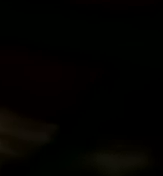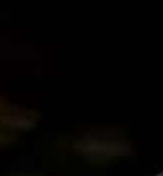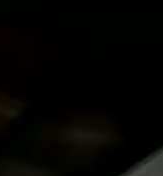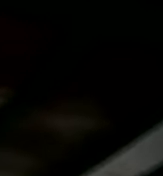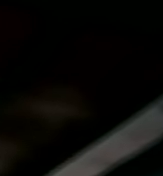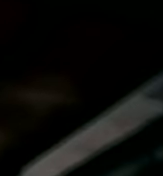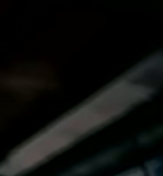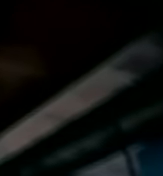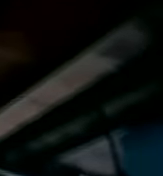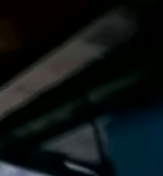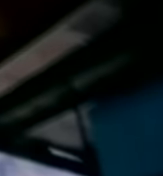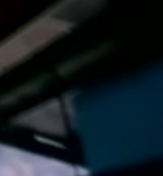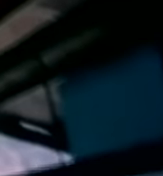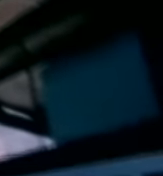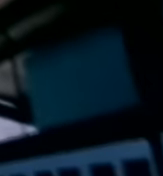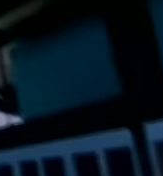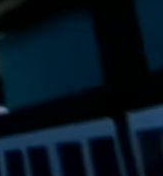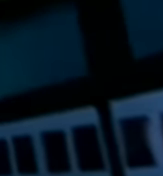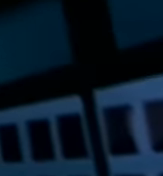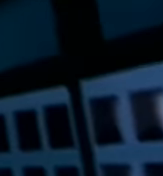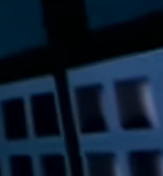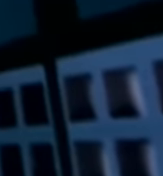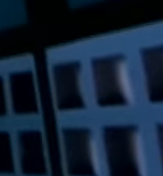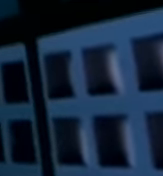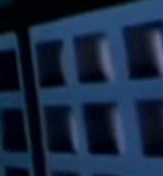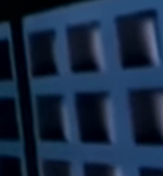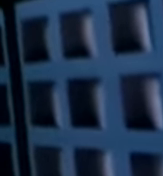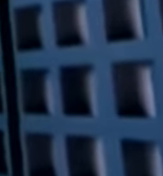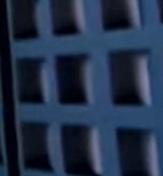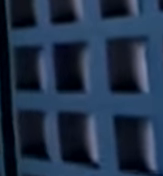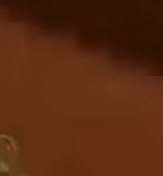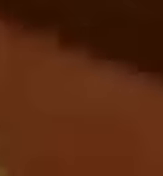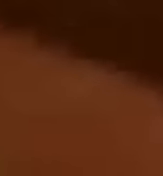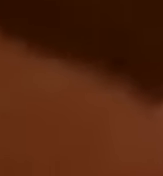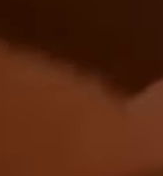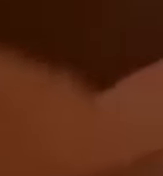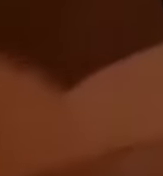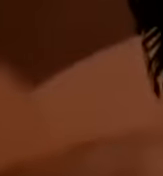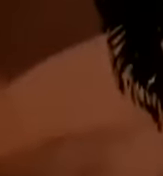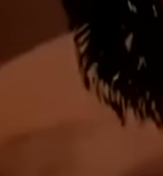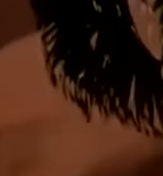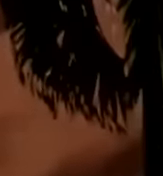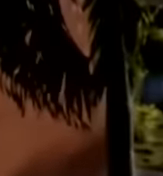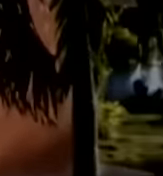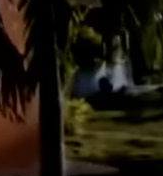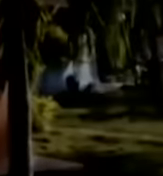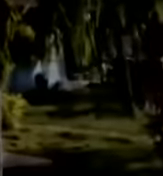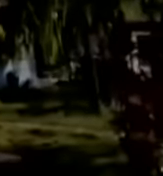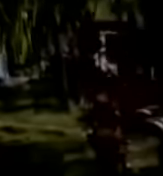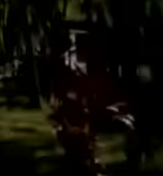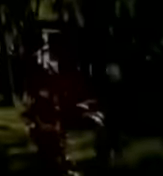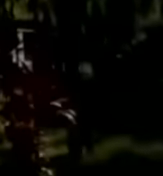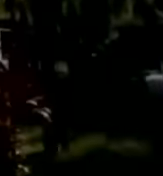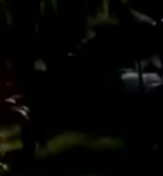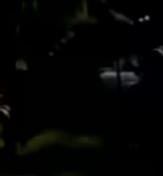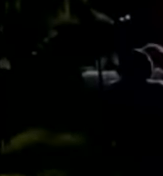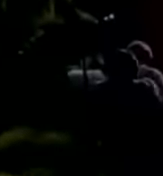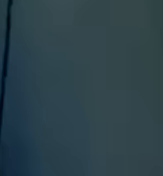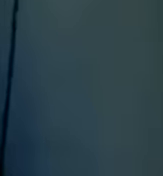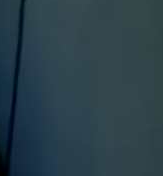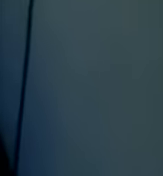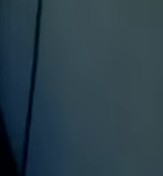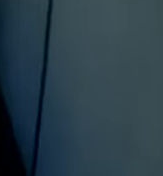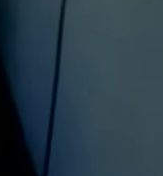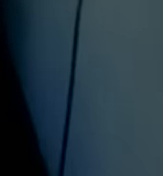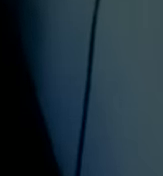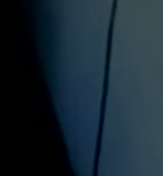a todas las comunidades, porque estudian niños de primero a quinto año de las siete comunidades. Y aparte,